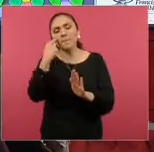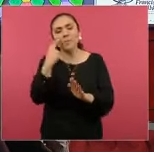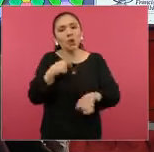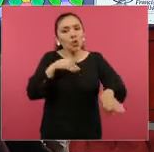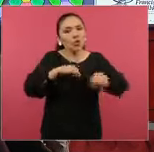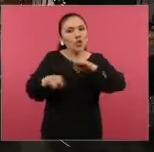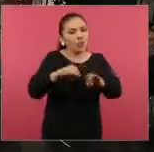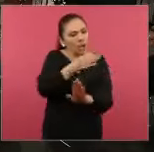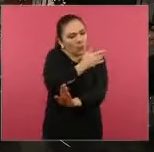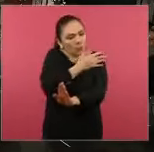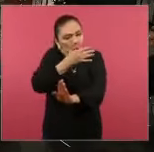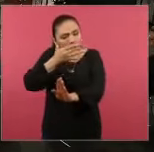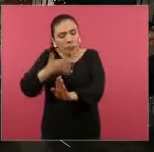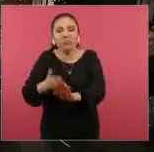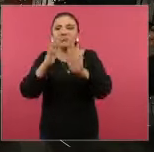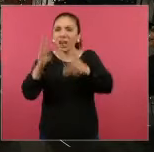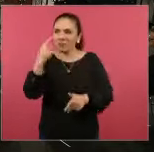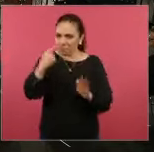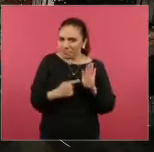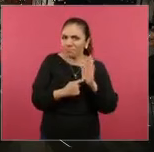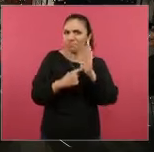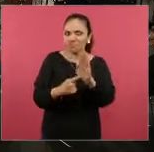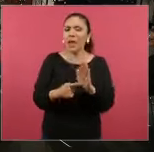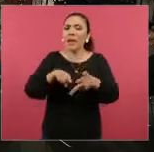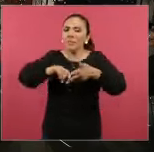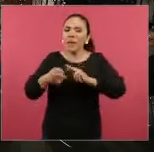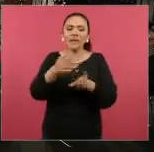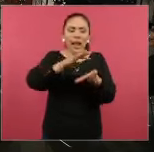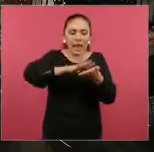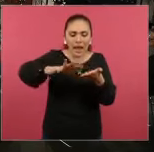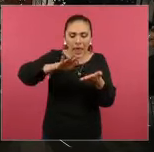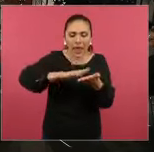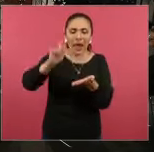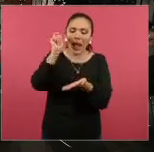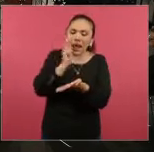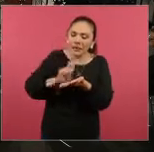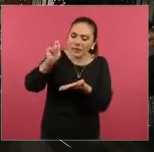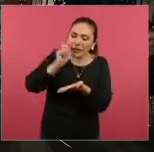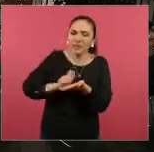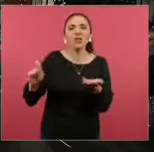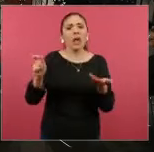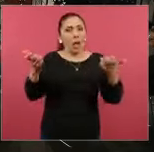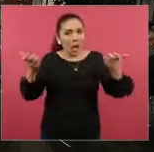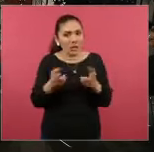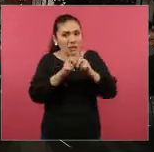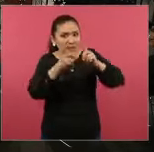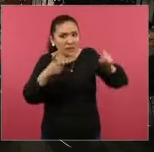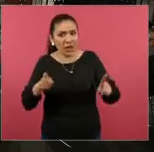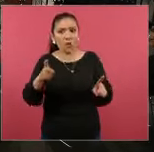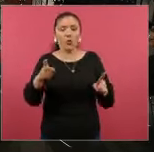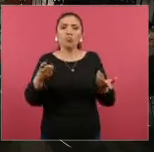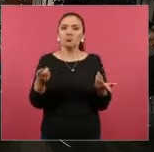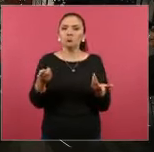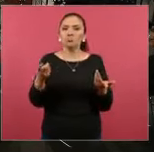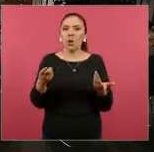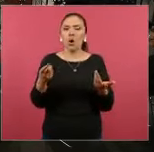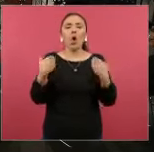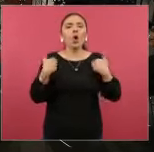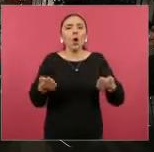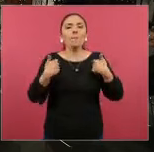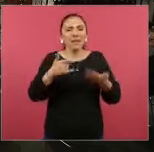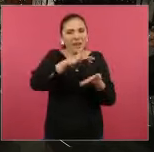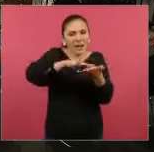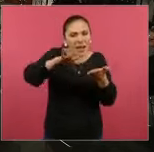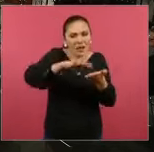un trayecto formativo, desde la lectura, desde la escritura, si hicimos desarrollo de comprensión